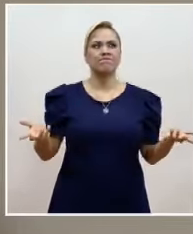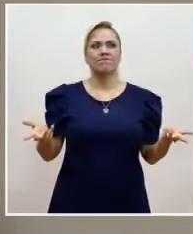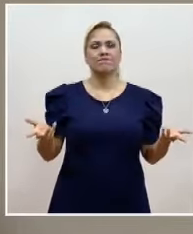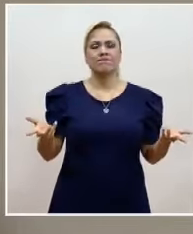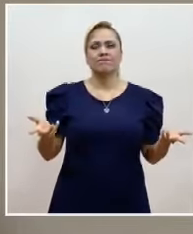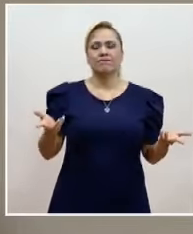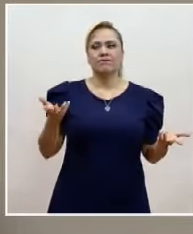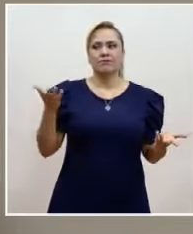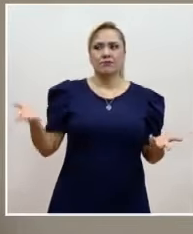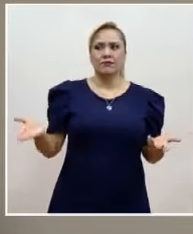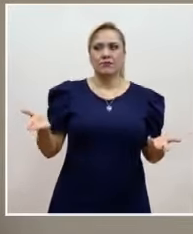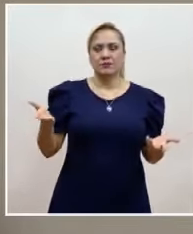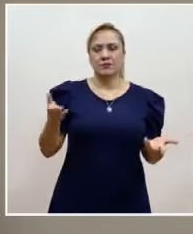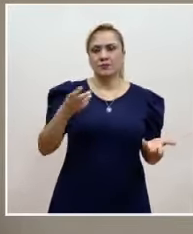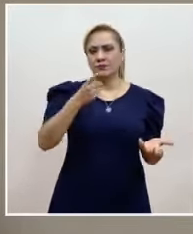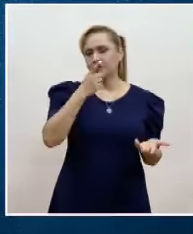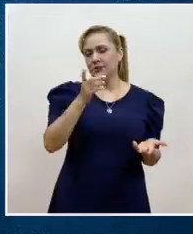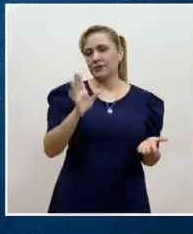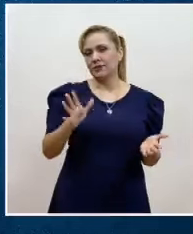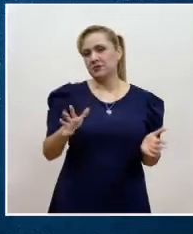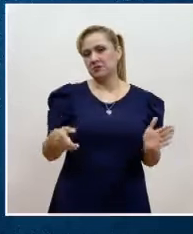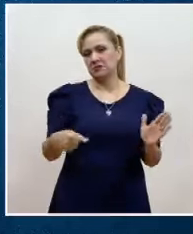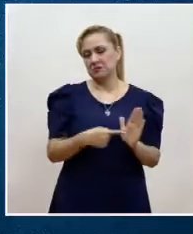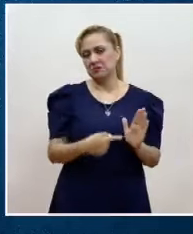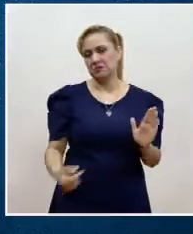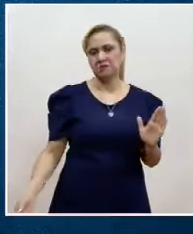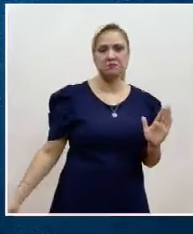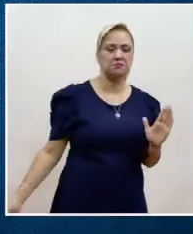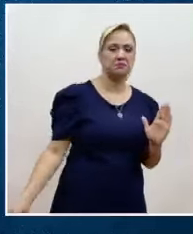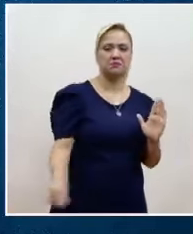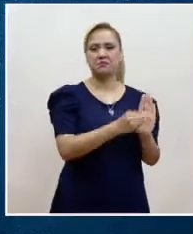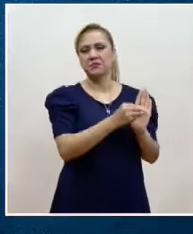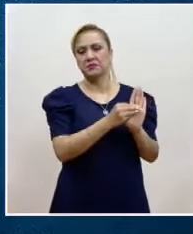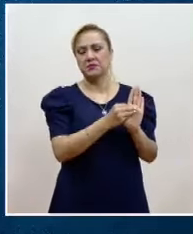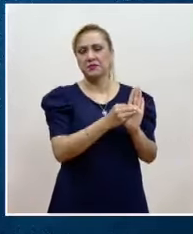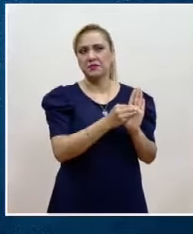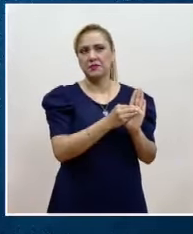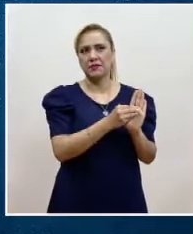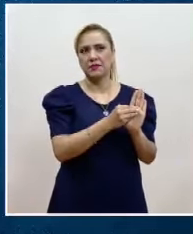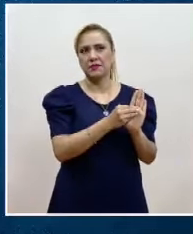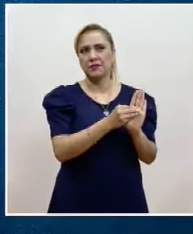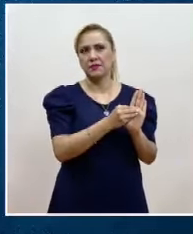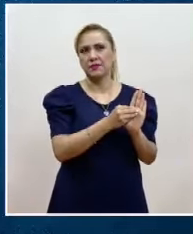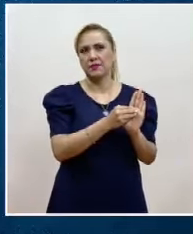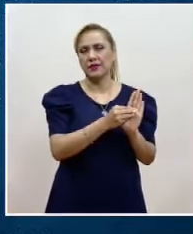ya ha acuñado como ¿no?